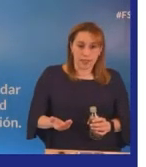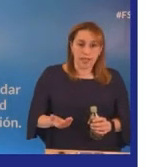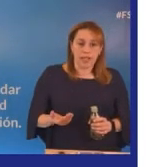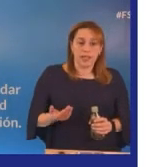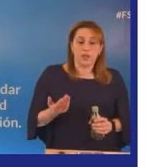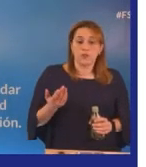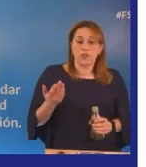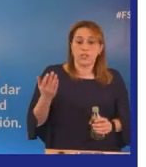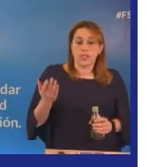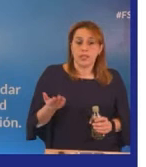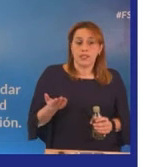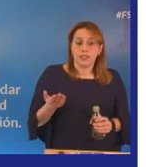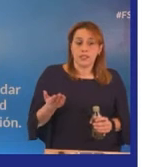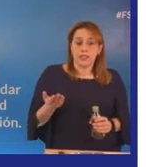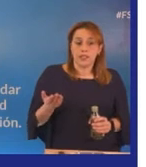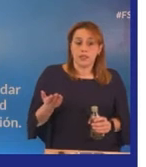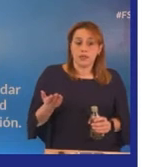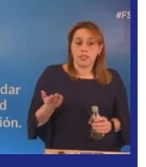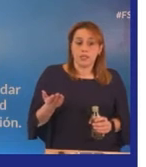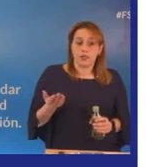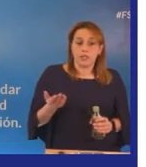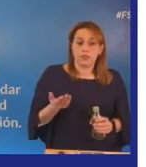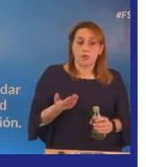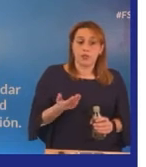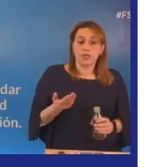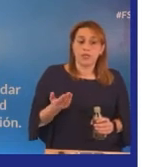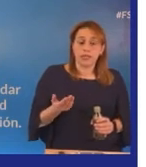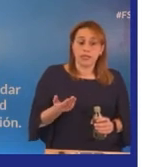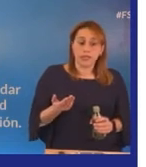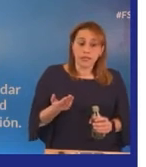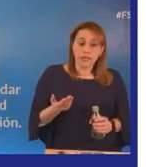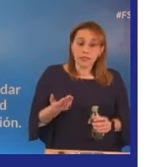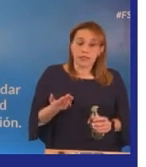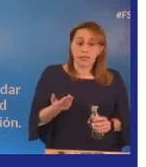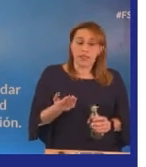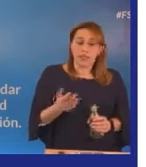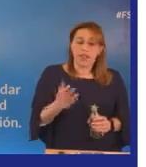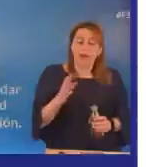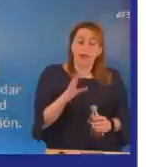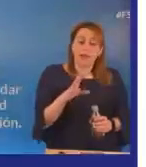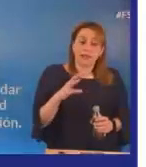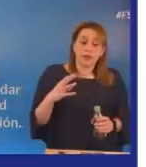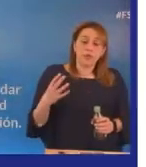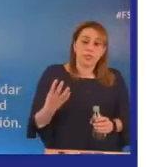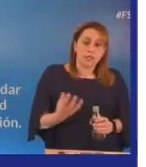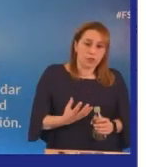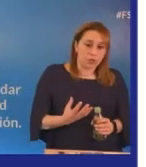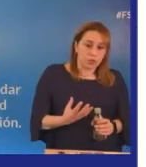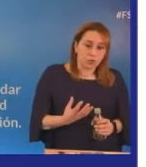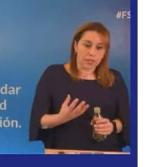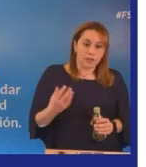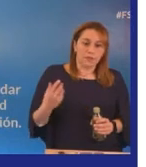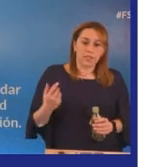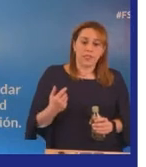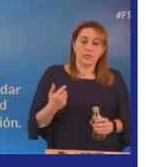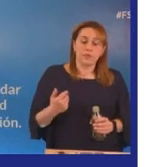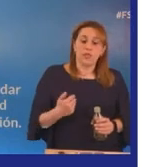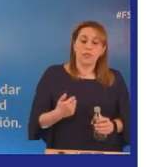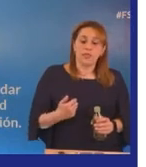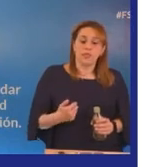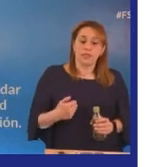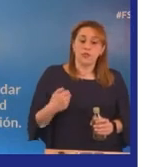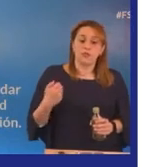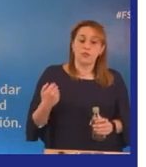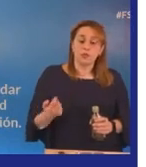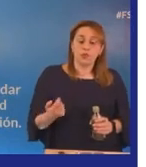alcances. Entonces, en esto que es la reeducación, empleamos una técnica donde adaptamos el entorno para que el paciente